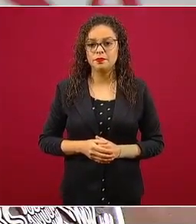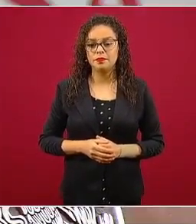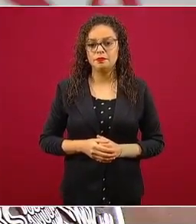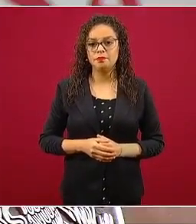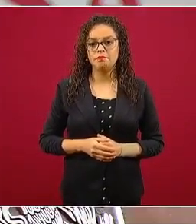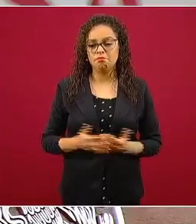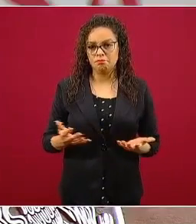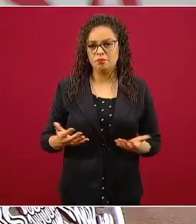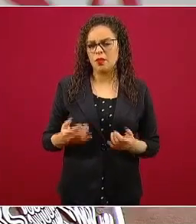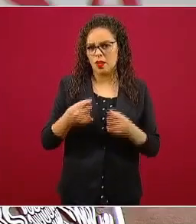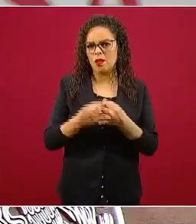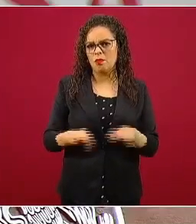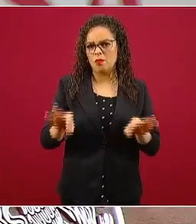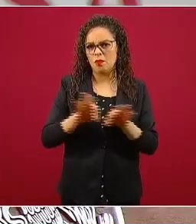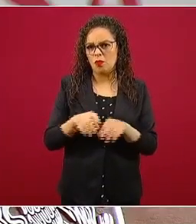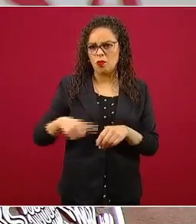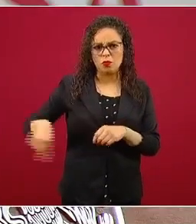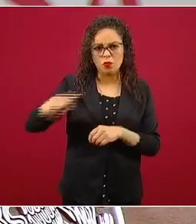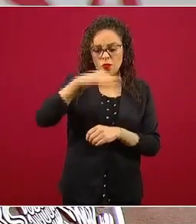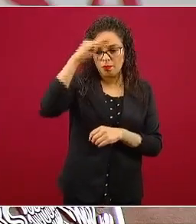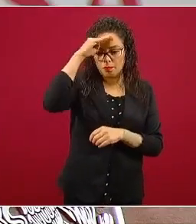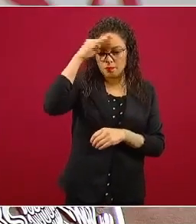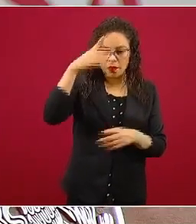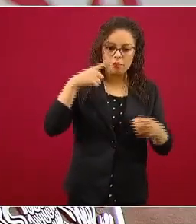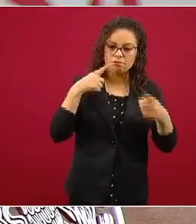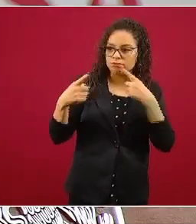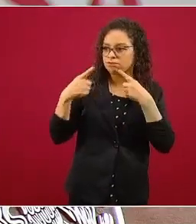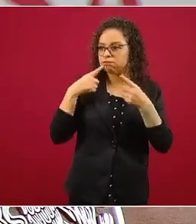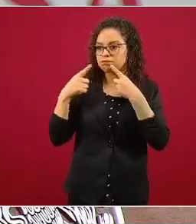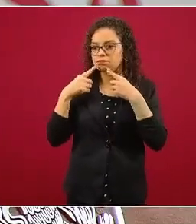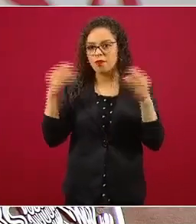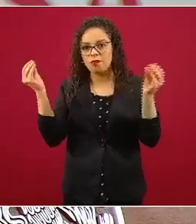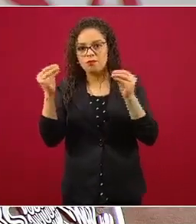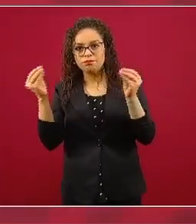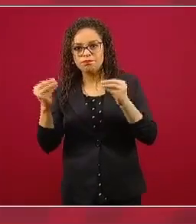reflexión, que haya análisis, que haya polémica.